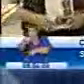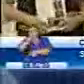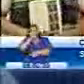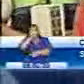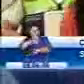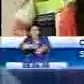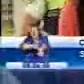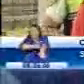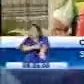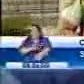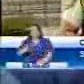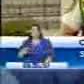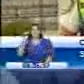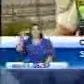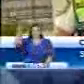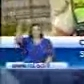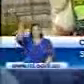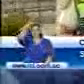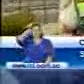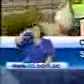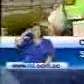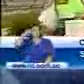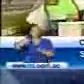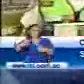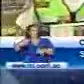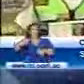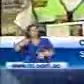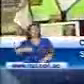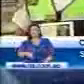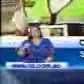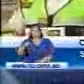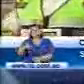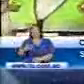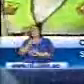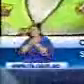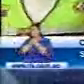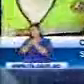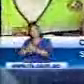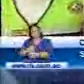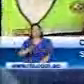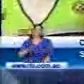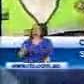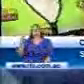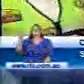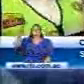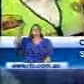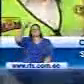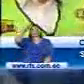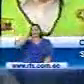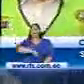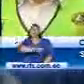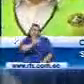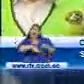hasta un s dice yo uso el paso peatonal Me parece bien porque s lo usó sí no uso el paso peatonal Qué pena a las personas que no lo hacen